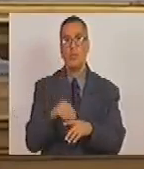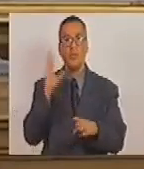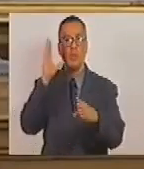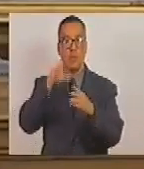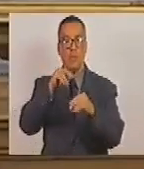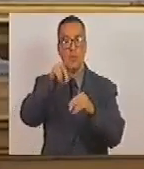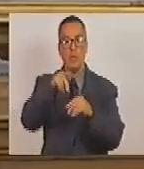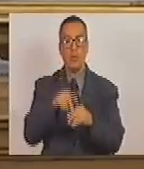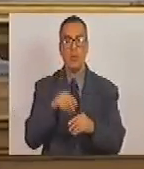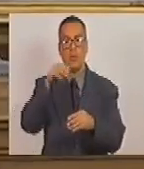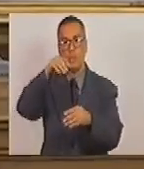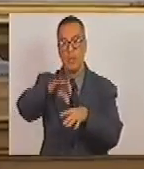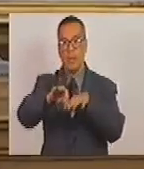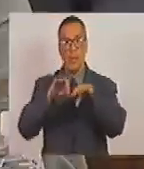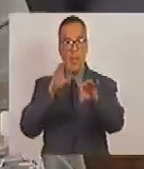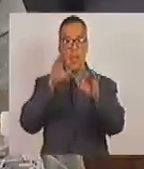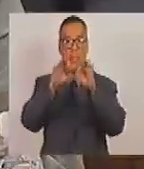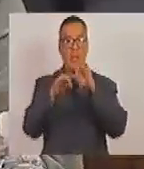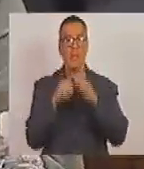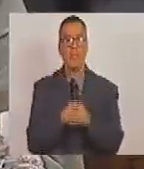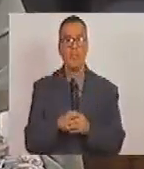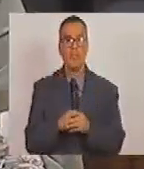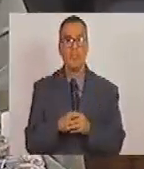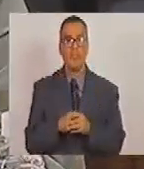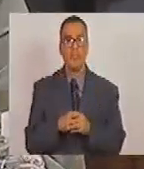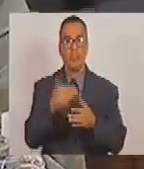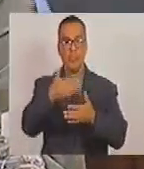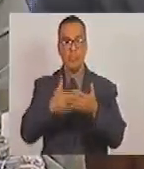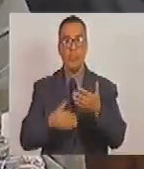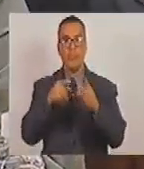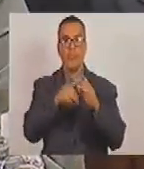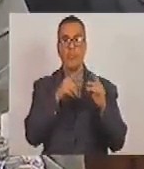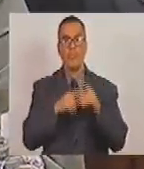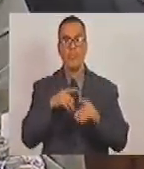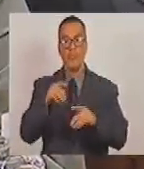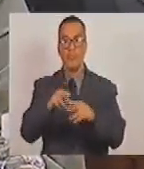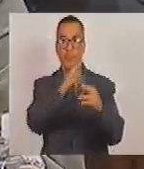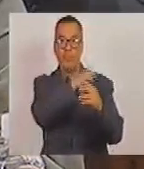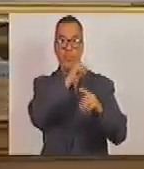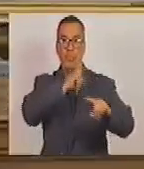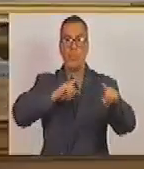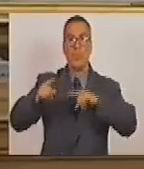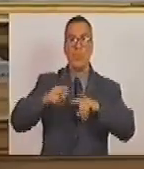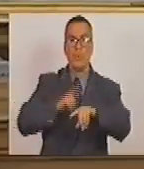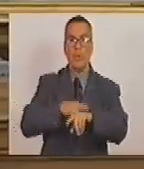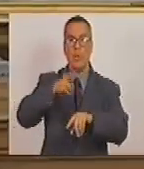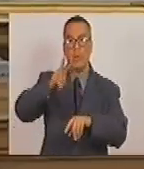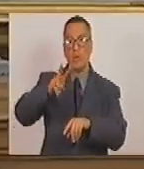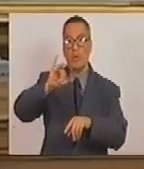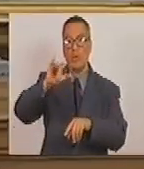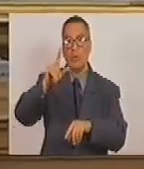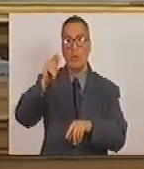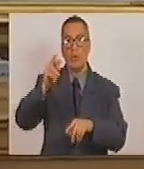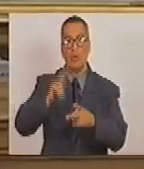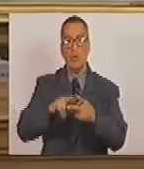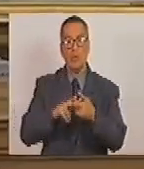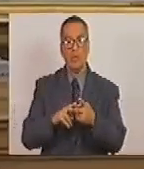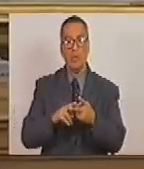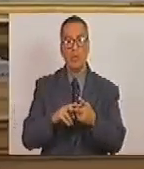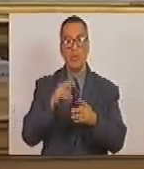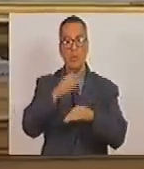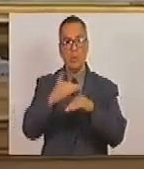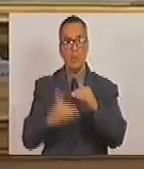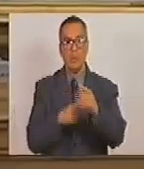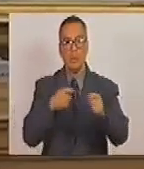resultaron electos como rectores, como rector en el caso del doctor Víctor Rago, los